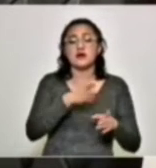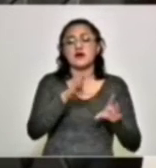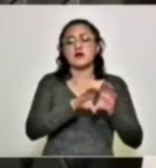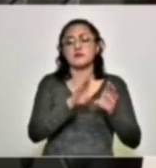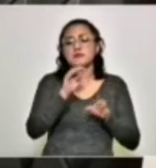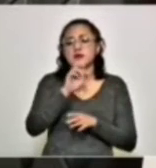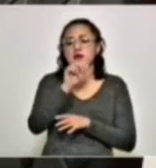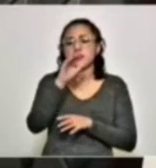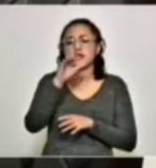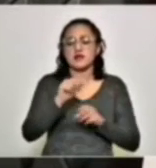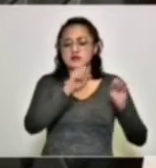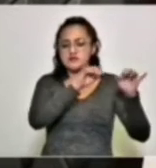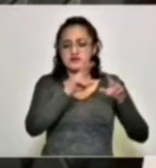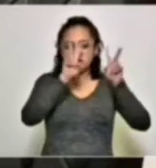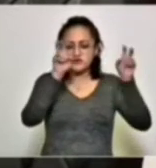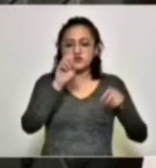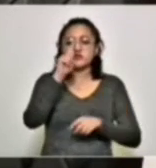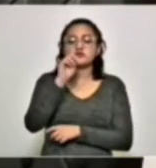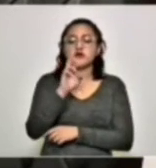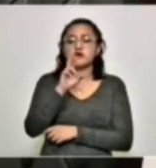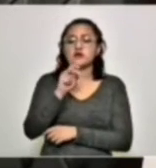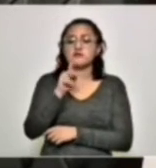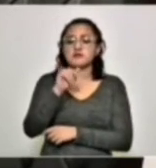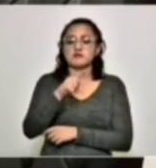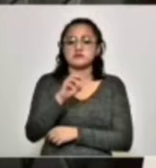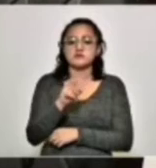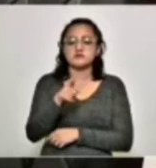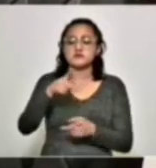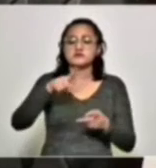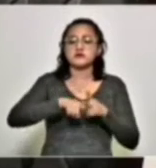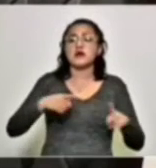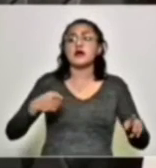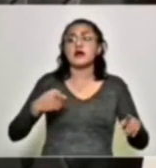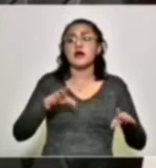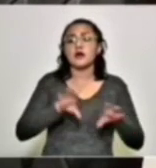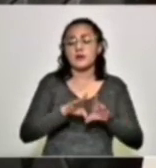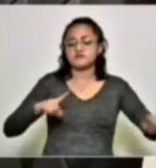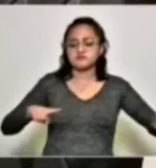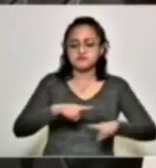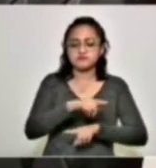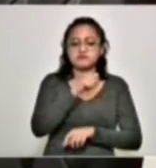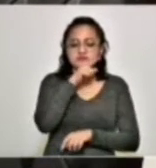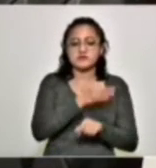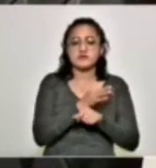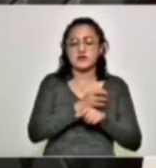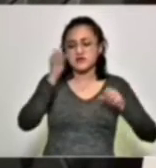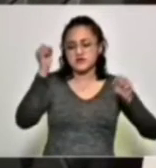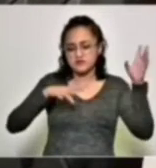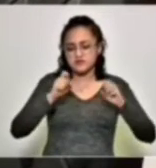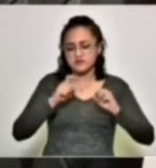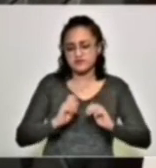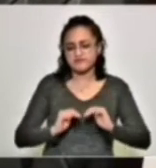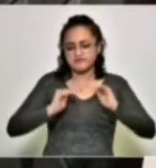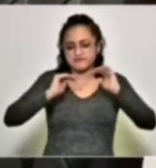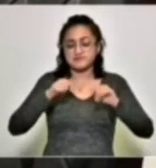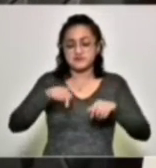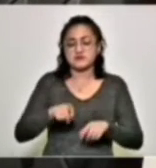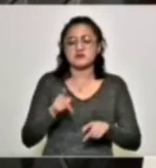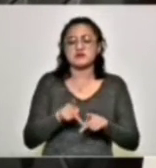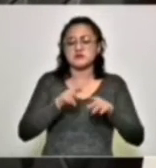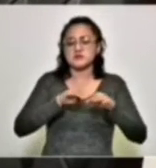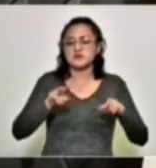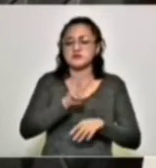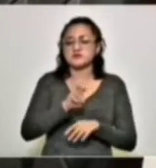de la barranca Toropinto, ubicada en la localidad Encrucijada. Esto ocasionó encharcamientos, inundaciones a la altura del